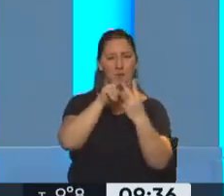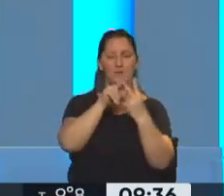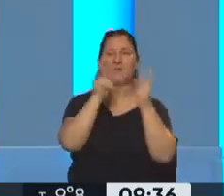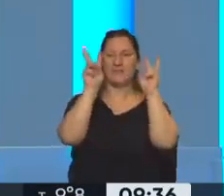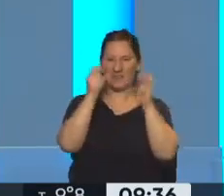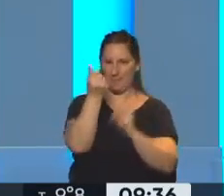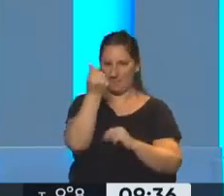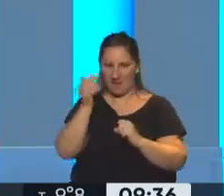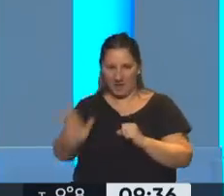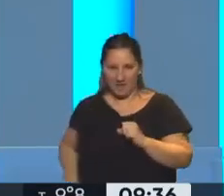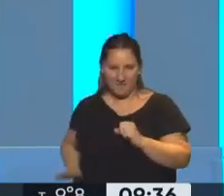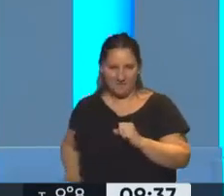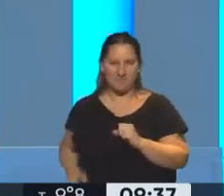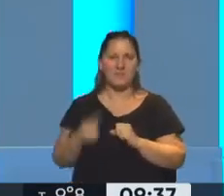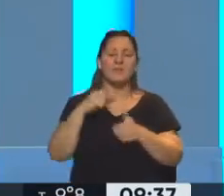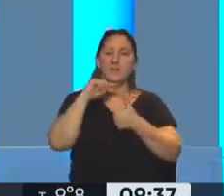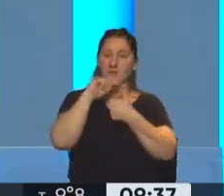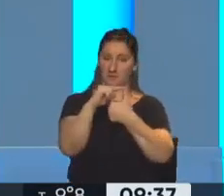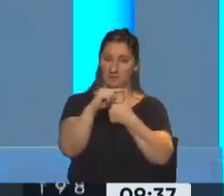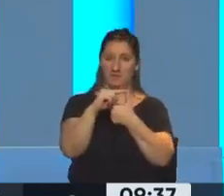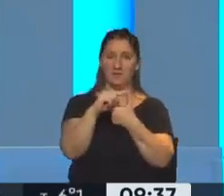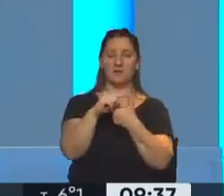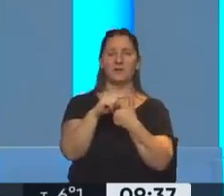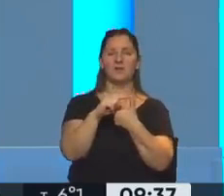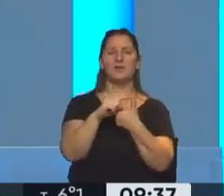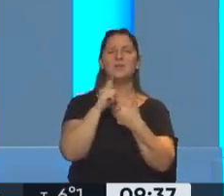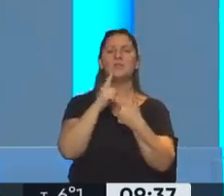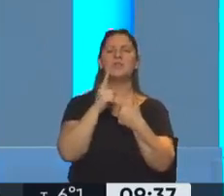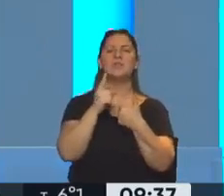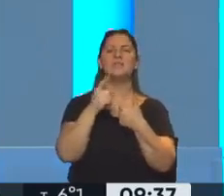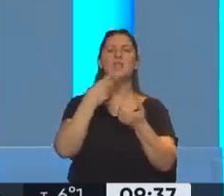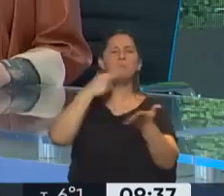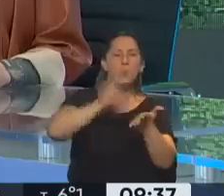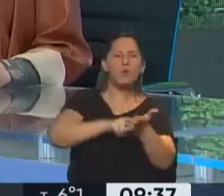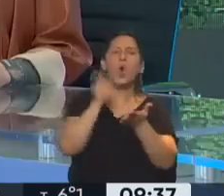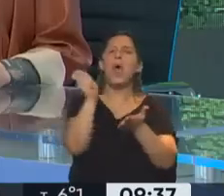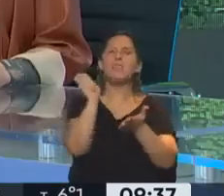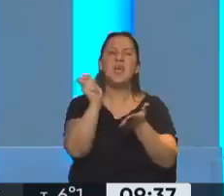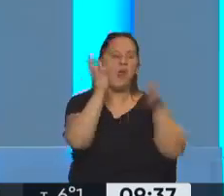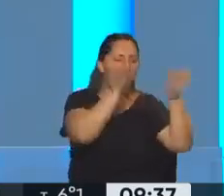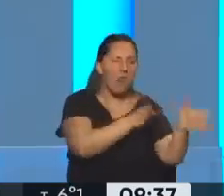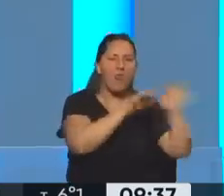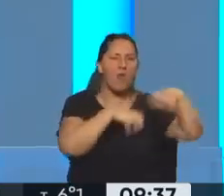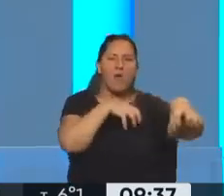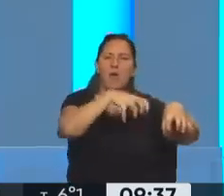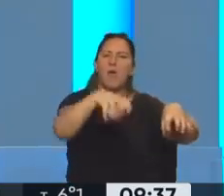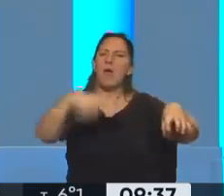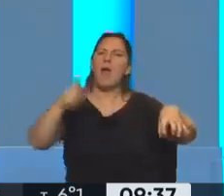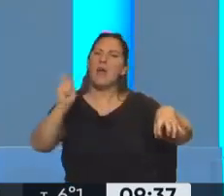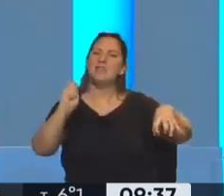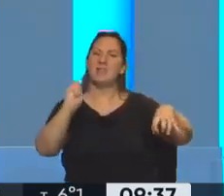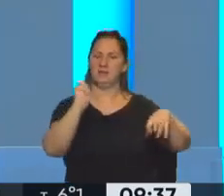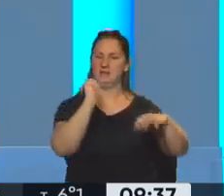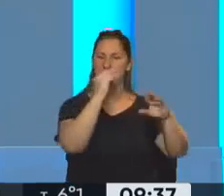para que está el otro lado una tiene que ver con la famosa segmentación de las tarifas a que dijo que efectivamente se va a poner en